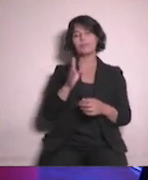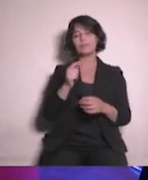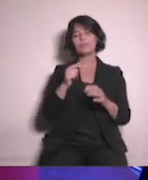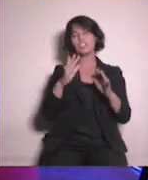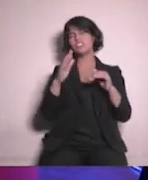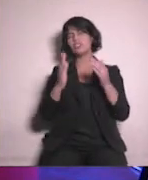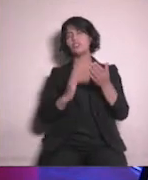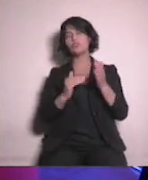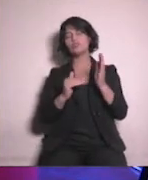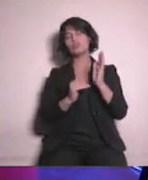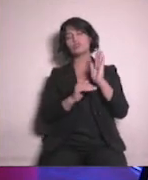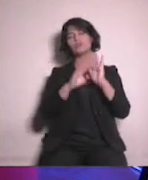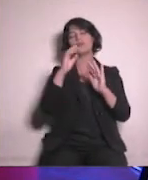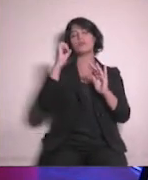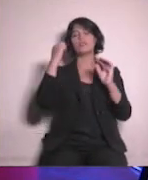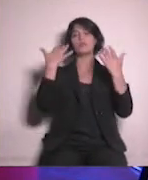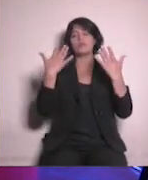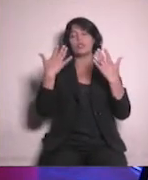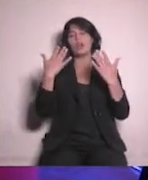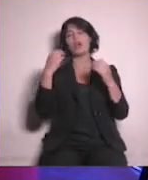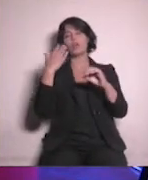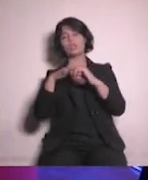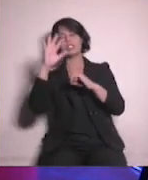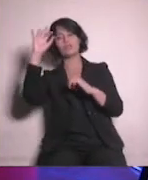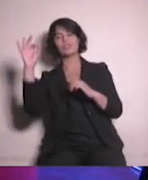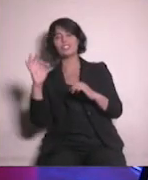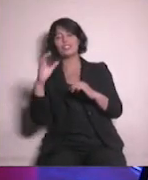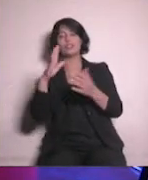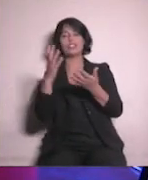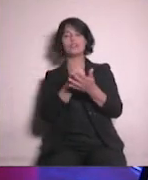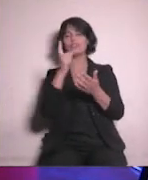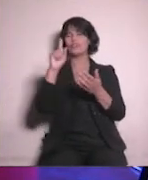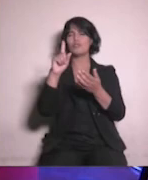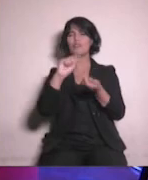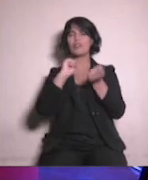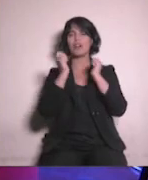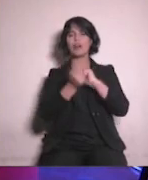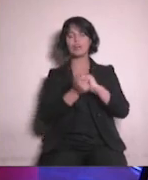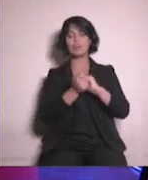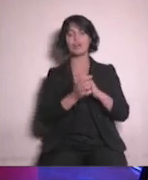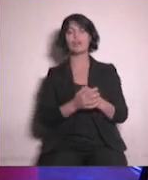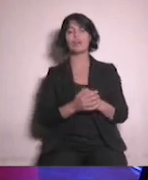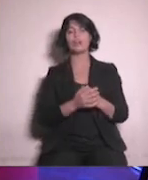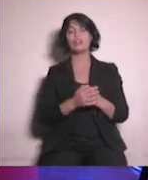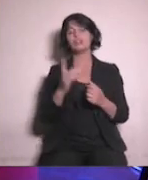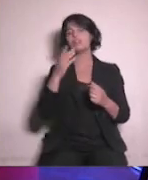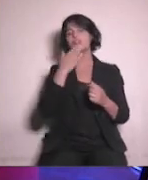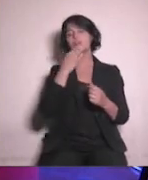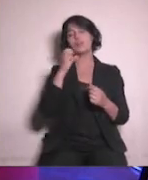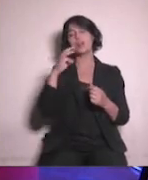10 al 15%, el sueldo no cambia y por lo tanto la comisión tampoco. Cuando se